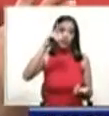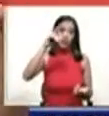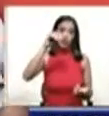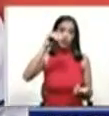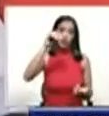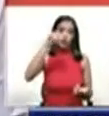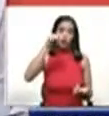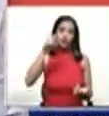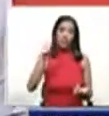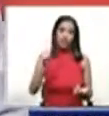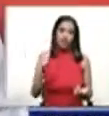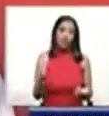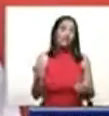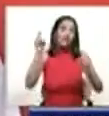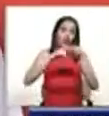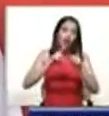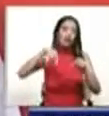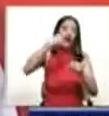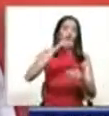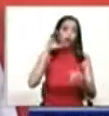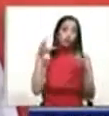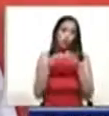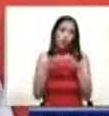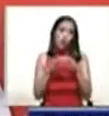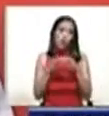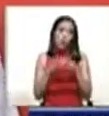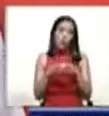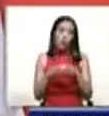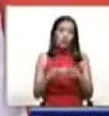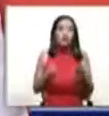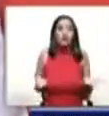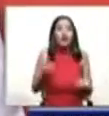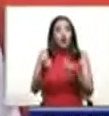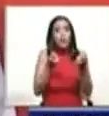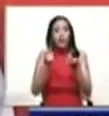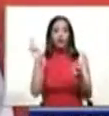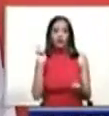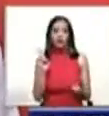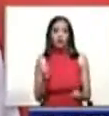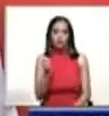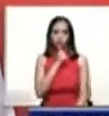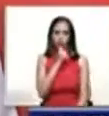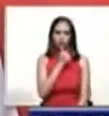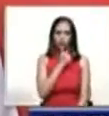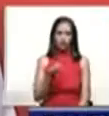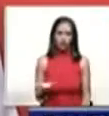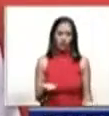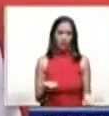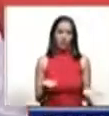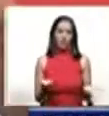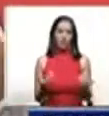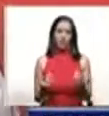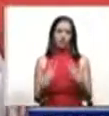sectores. Entonces, todo esto estaba vinculado a los grandes sectores económicos del país. ¿Quiénes están apretando económicamente a Venezuela en